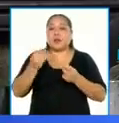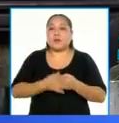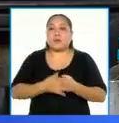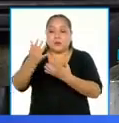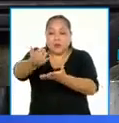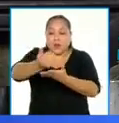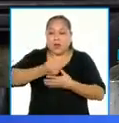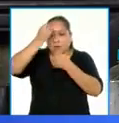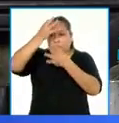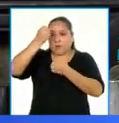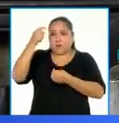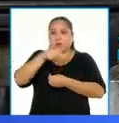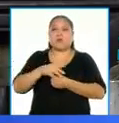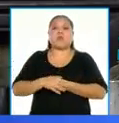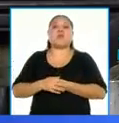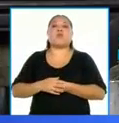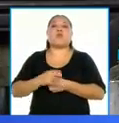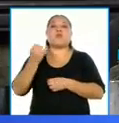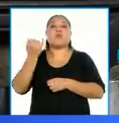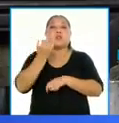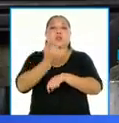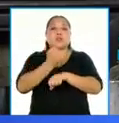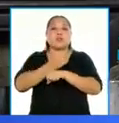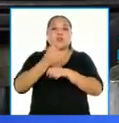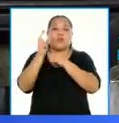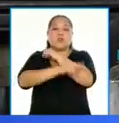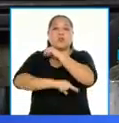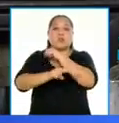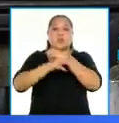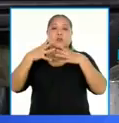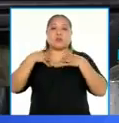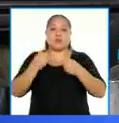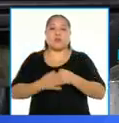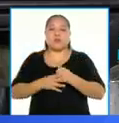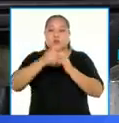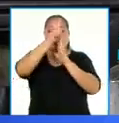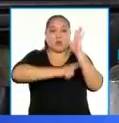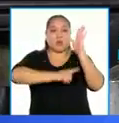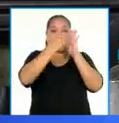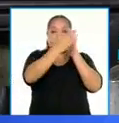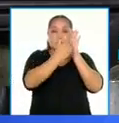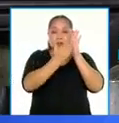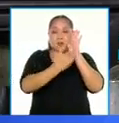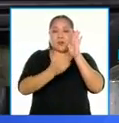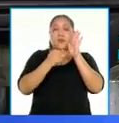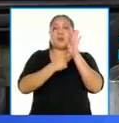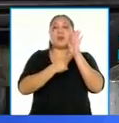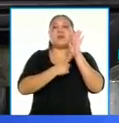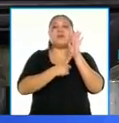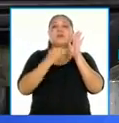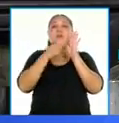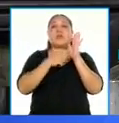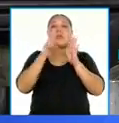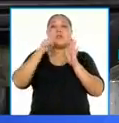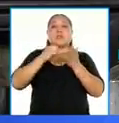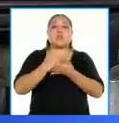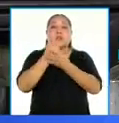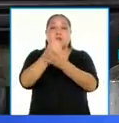la información a través del Instituto Nacional de Salud de la relación de personas que se habrían